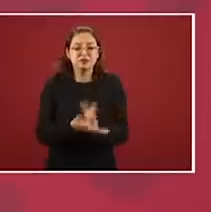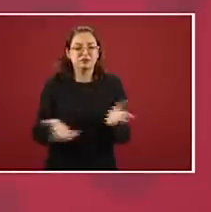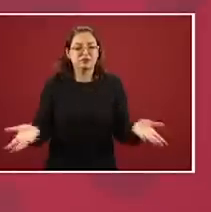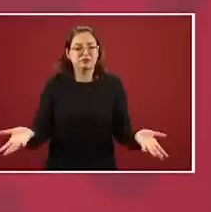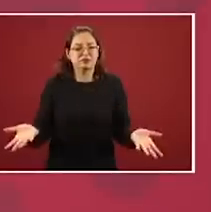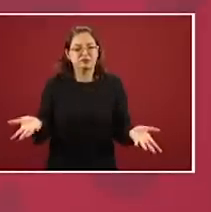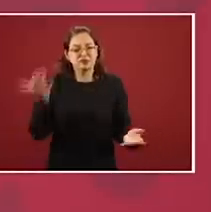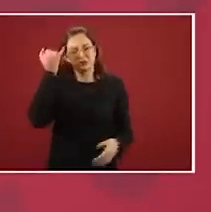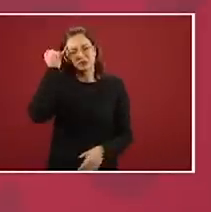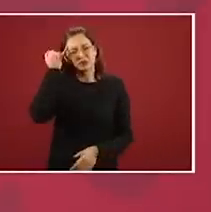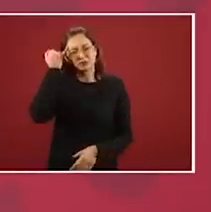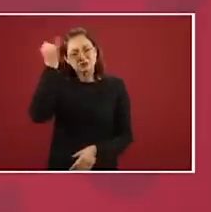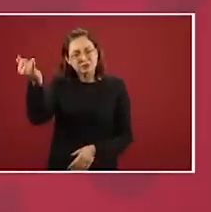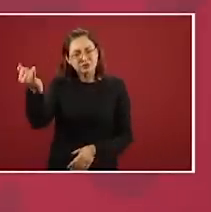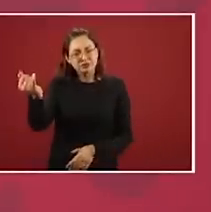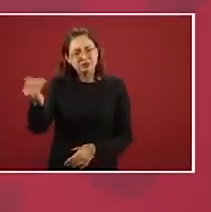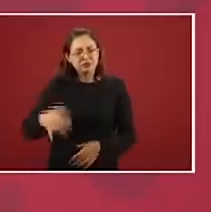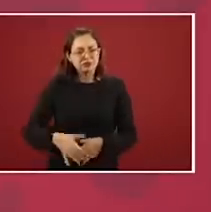Imagínense,